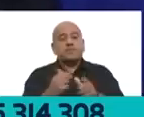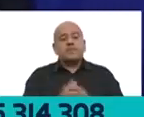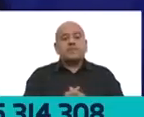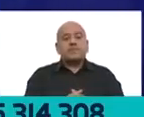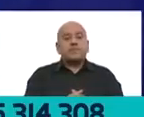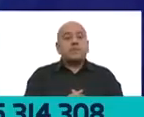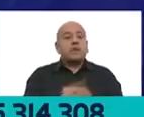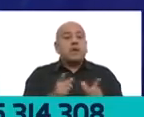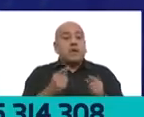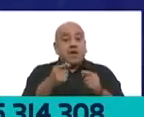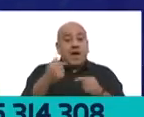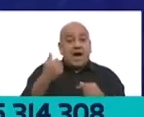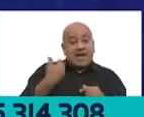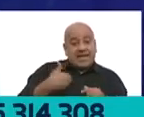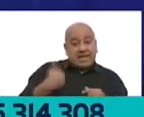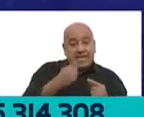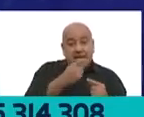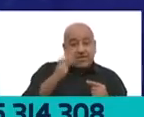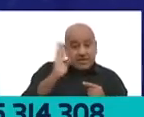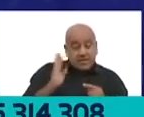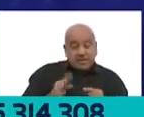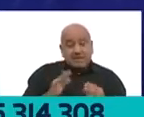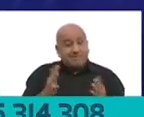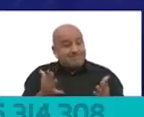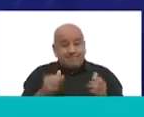área posterior